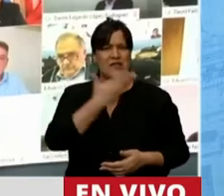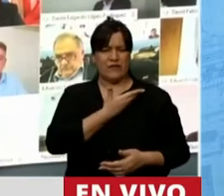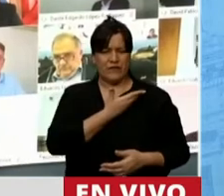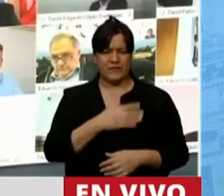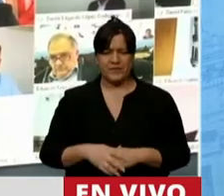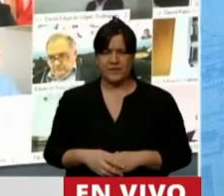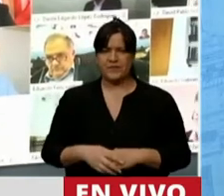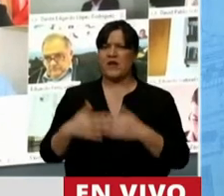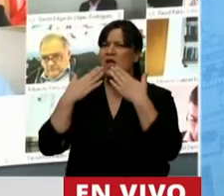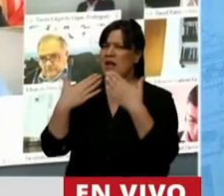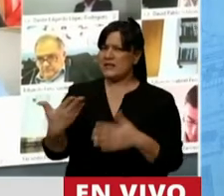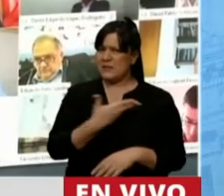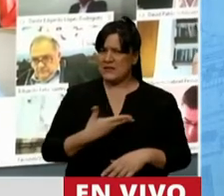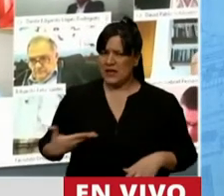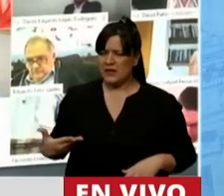Gracias, presidente.